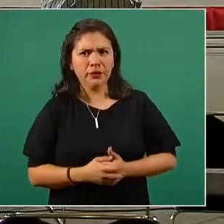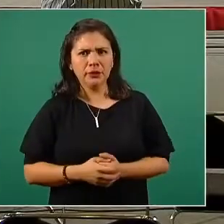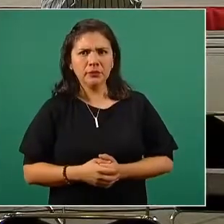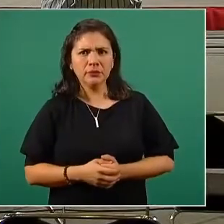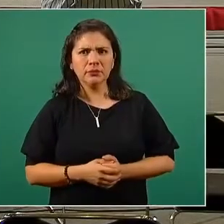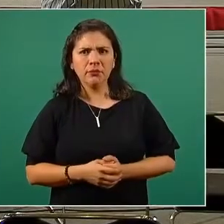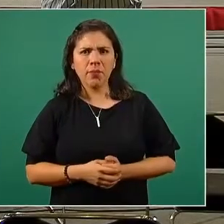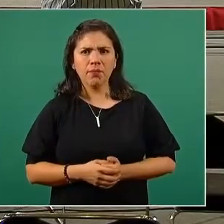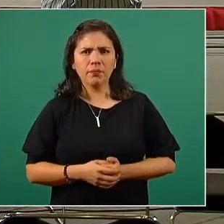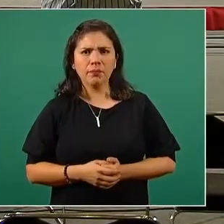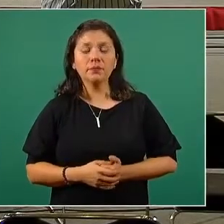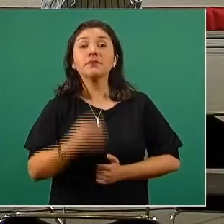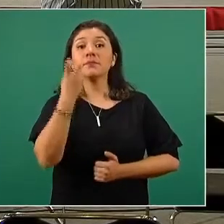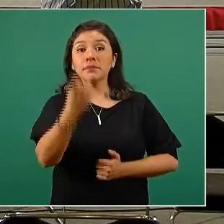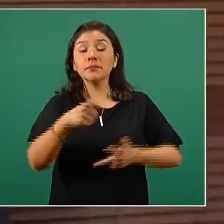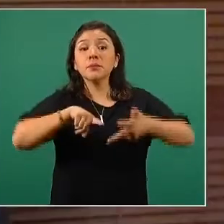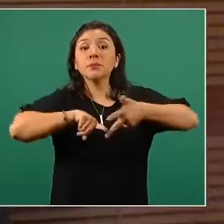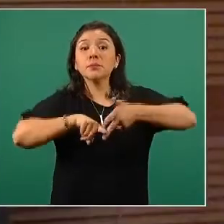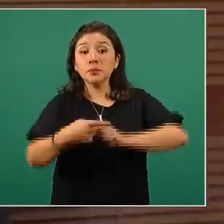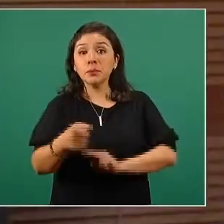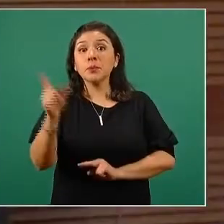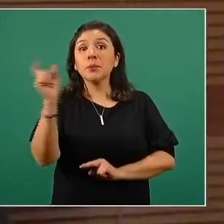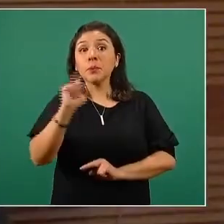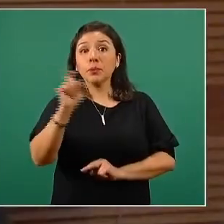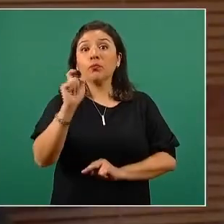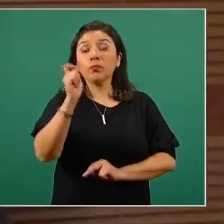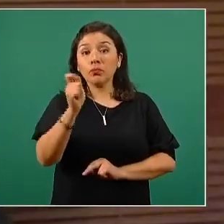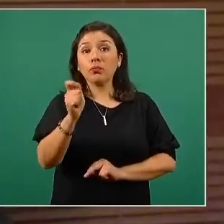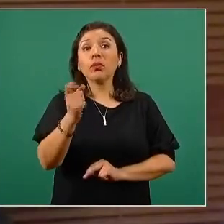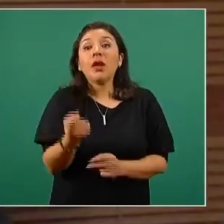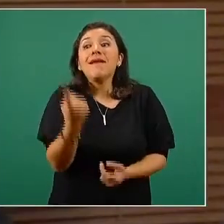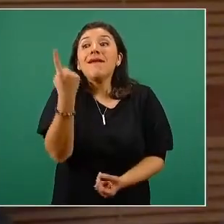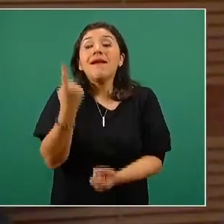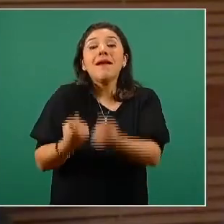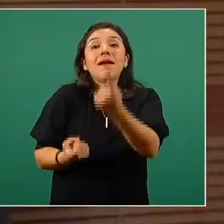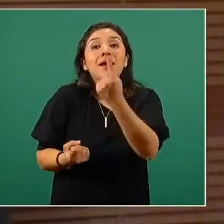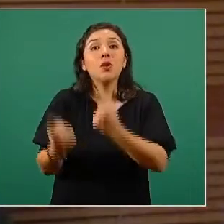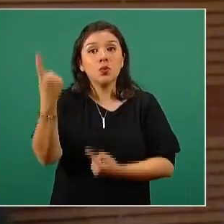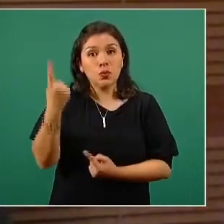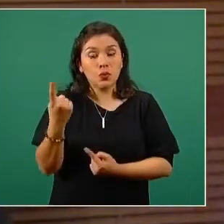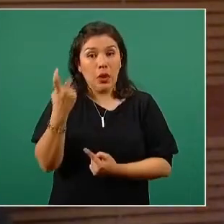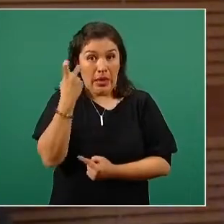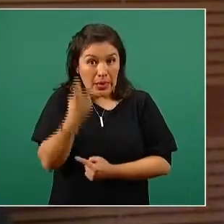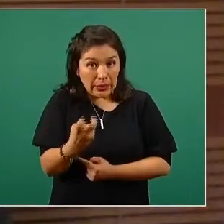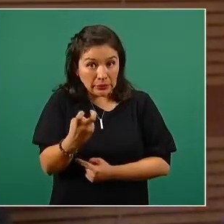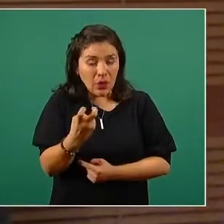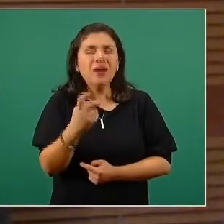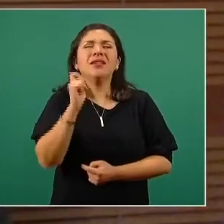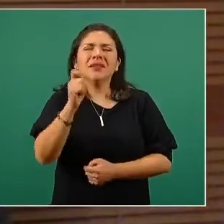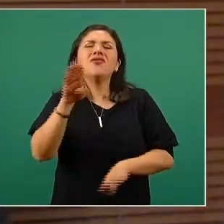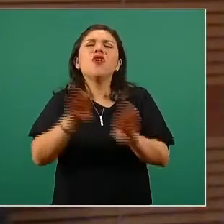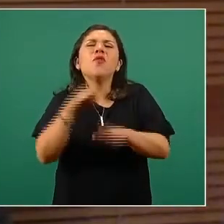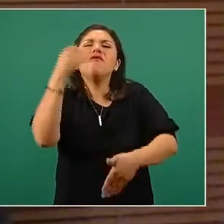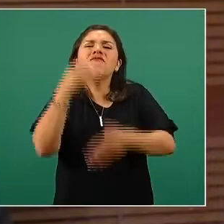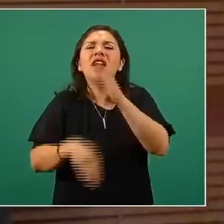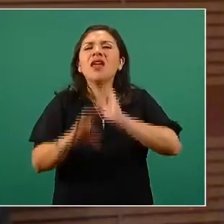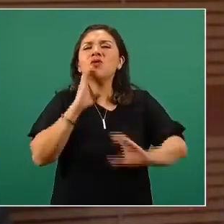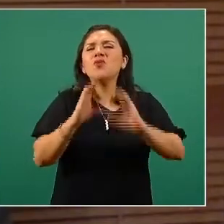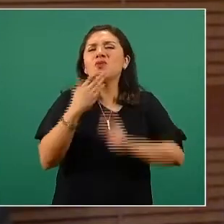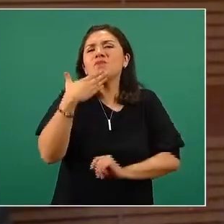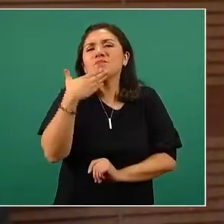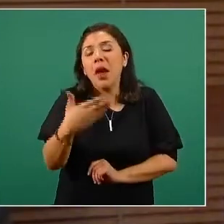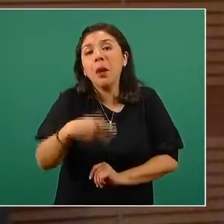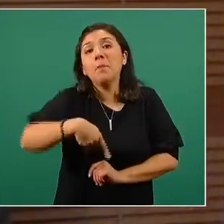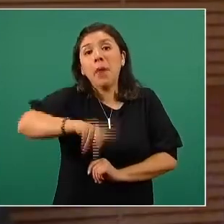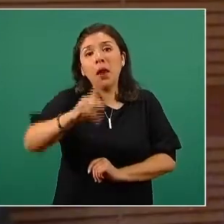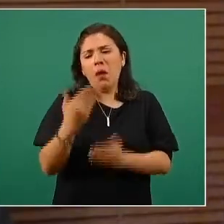partir del inicio, los casos fueron puntuales, fue un problema de comunicación, pero ya desde